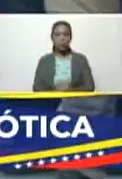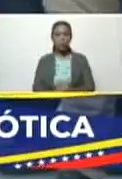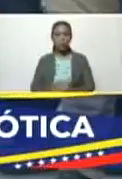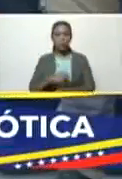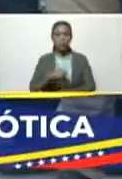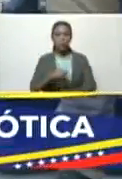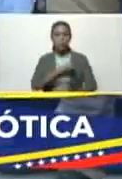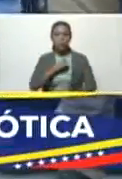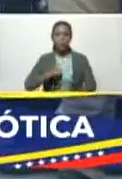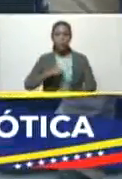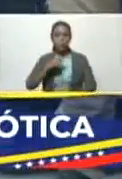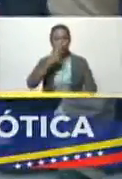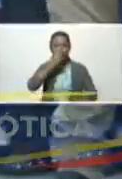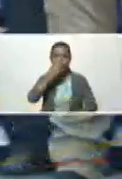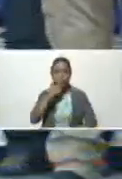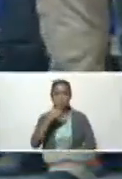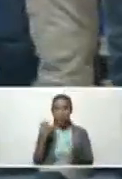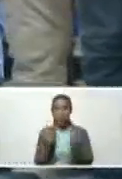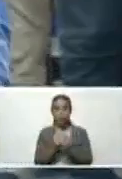Superbigote está contigo.